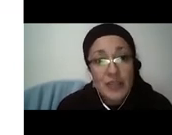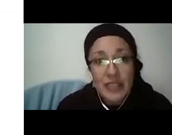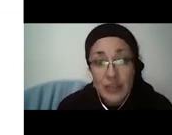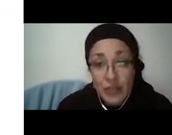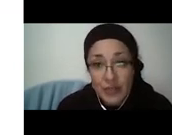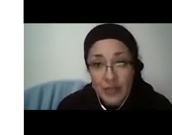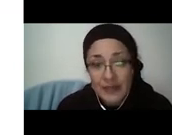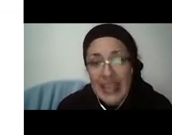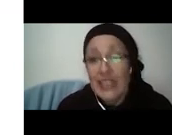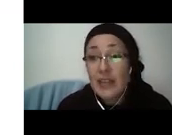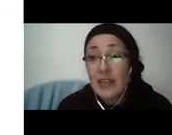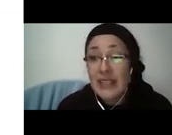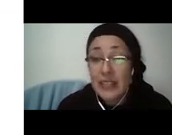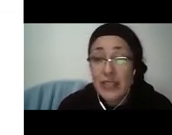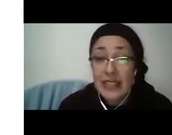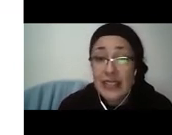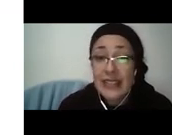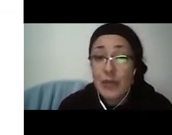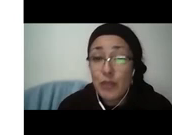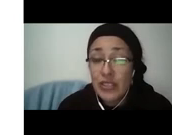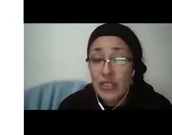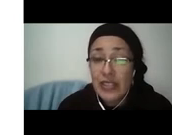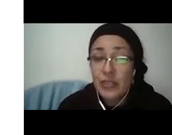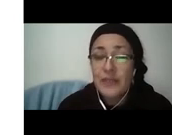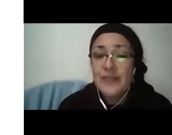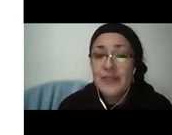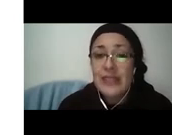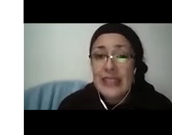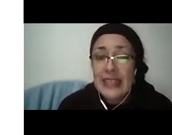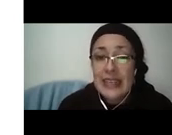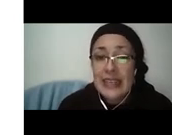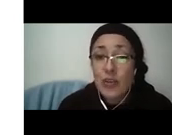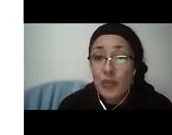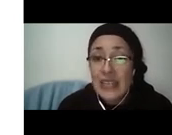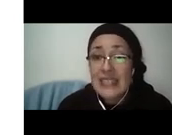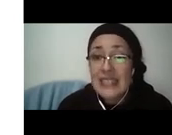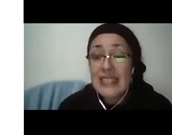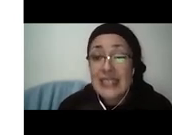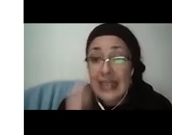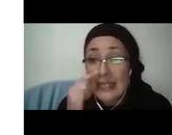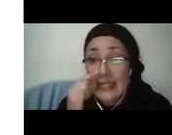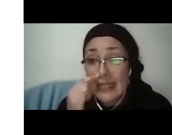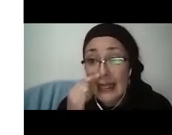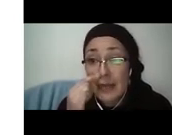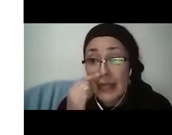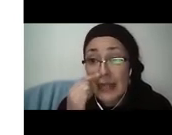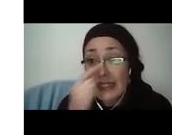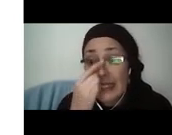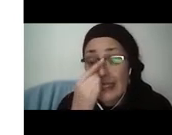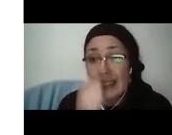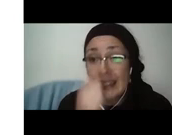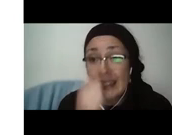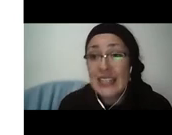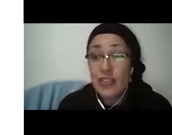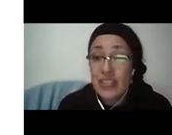su distribución. Aquí solamente nos estamos mostrando las comunas y las plantas